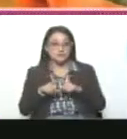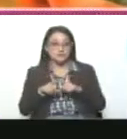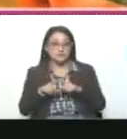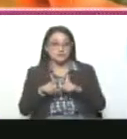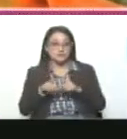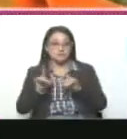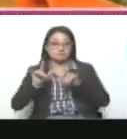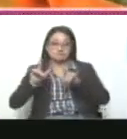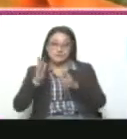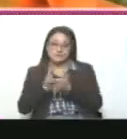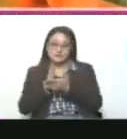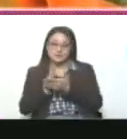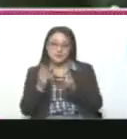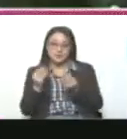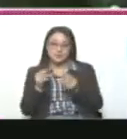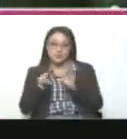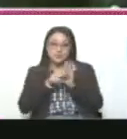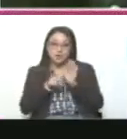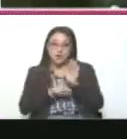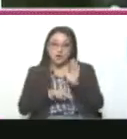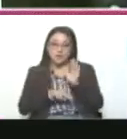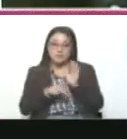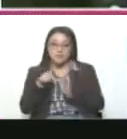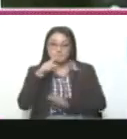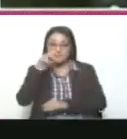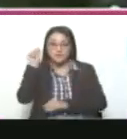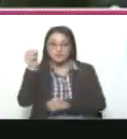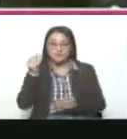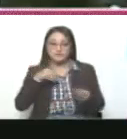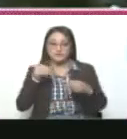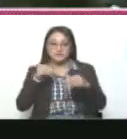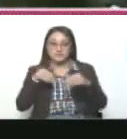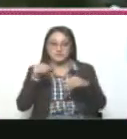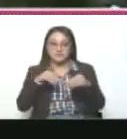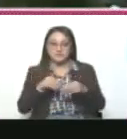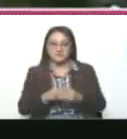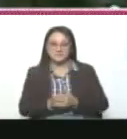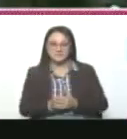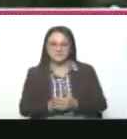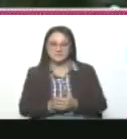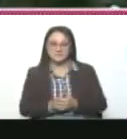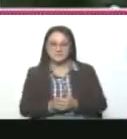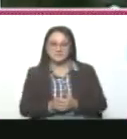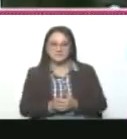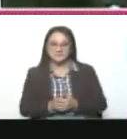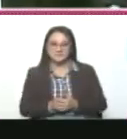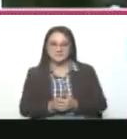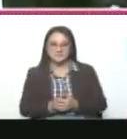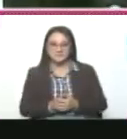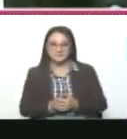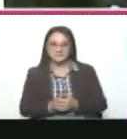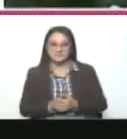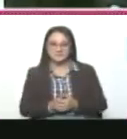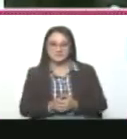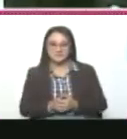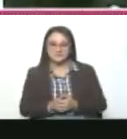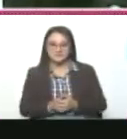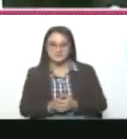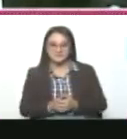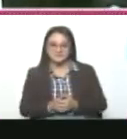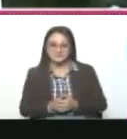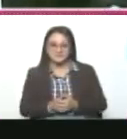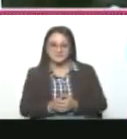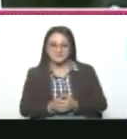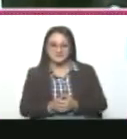mucho. Y desde el programa Con Maduro Más envío mis condolencias y mi solidaridad a su esposa,